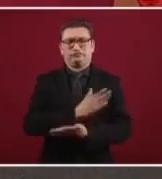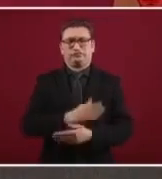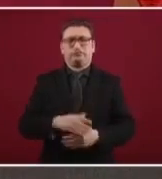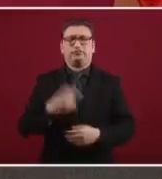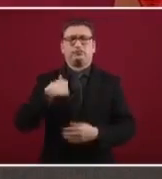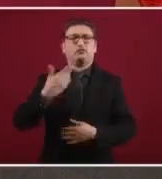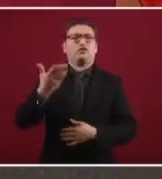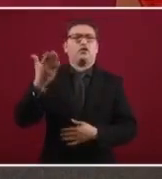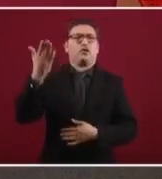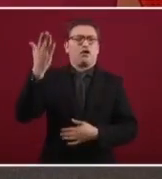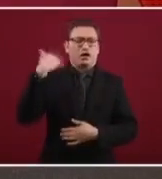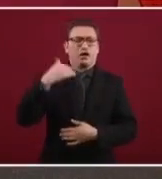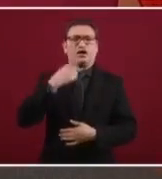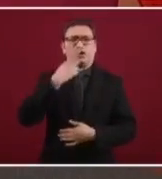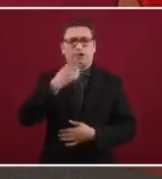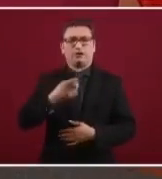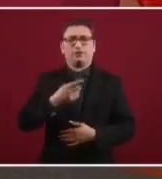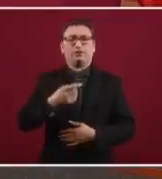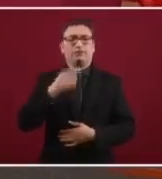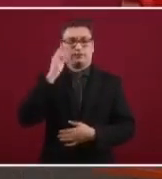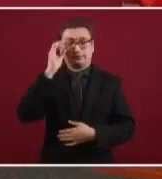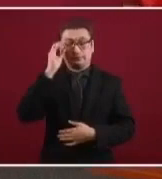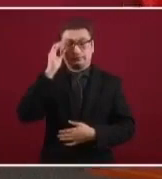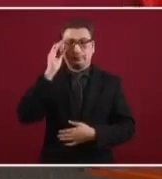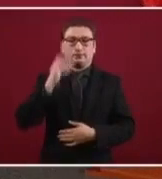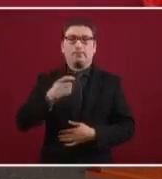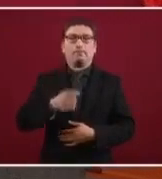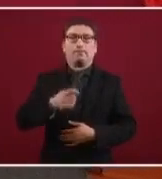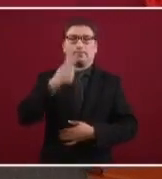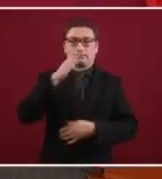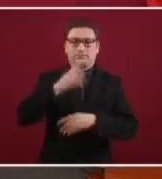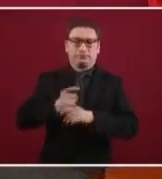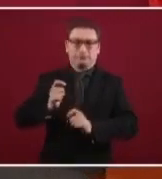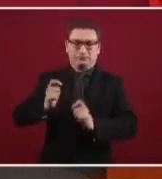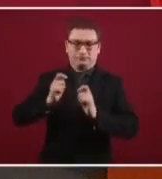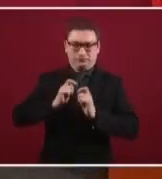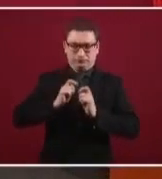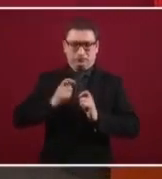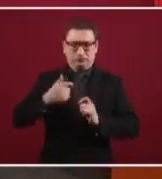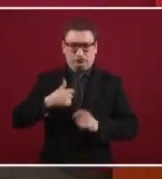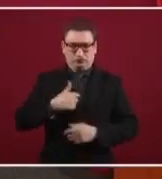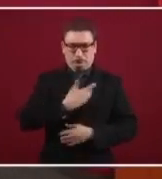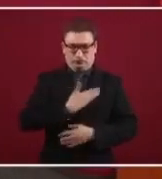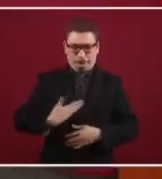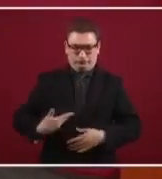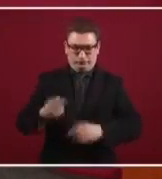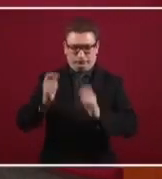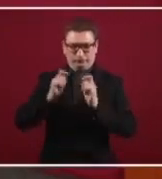Lo dije desde el día de mi toma de posesión,